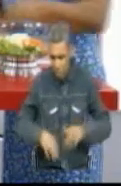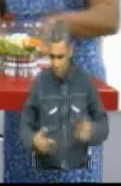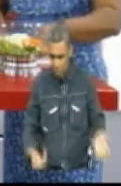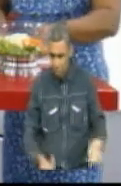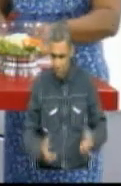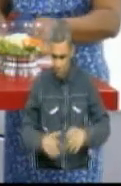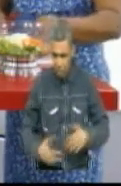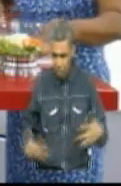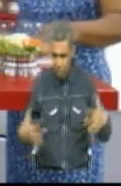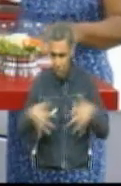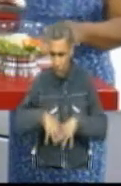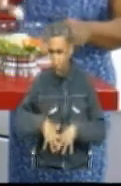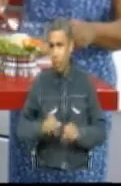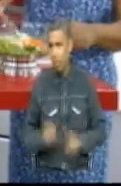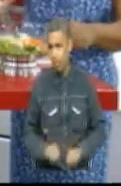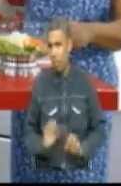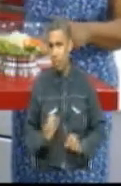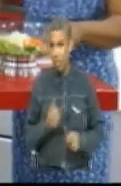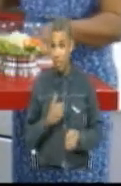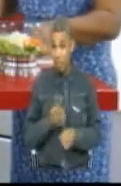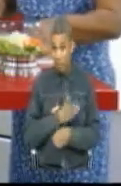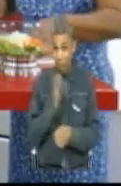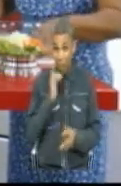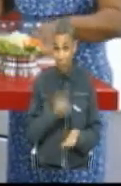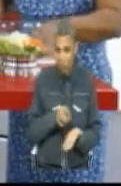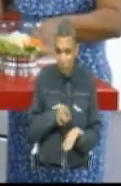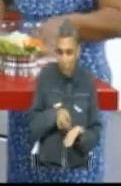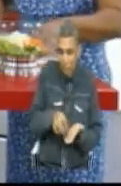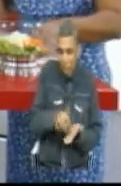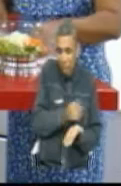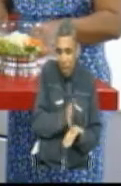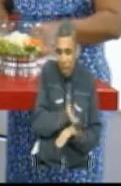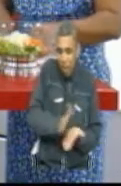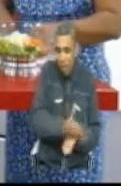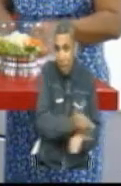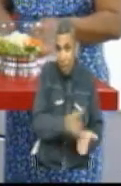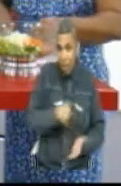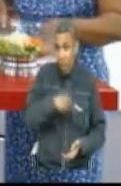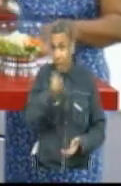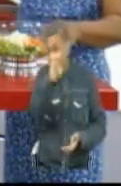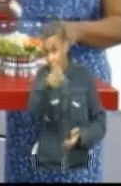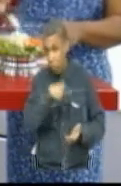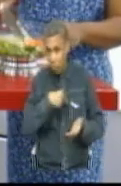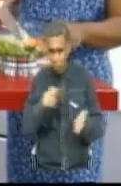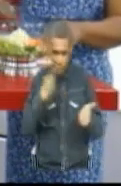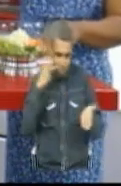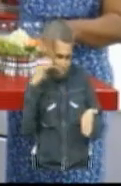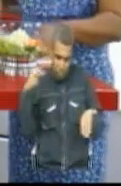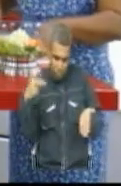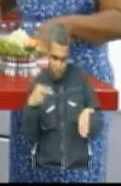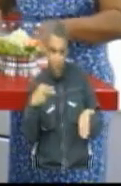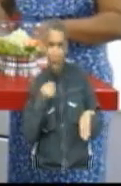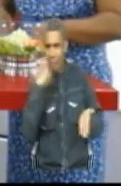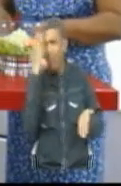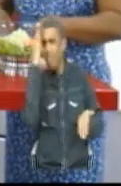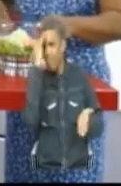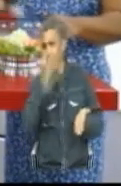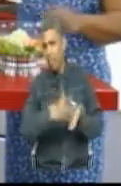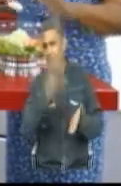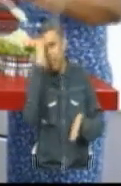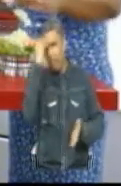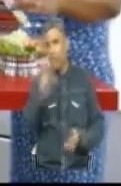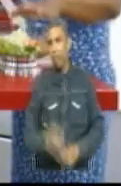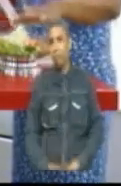todos los ingredientes que lleva así que es una forma de apreciar cuál es la cámara y cuál es la cantidad de ingredientes y claros que